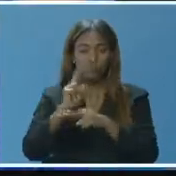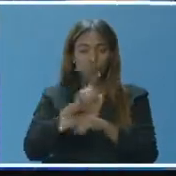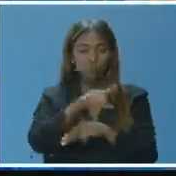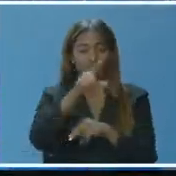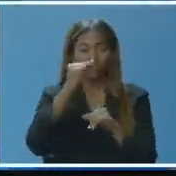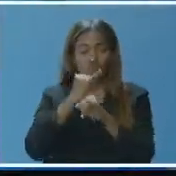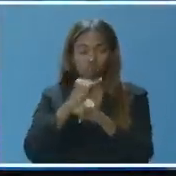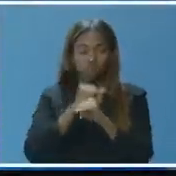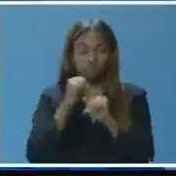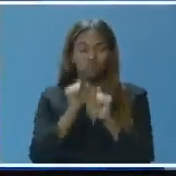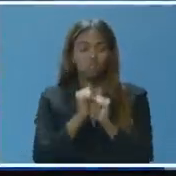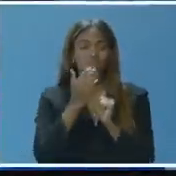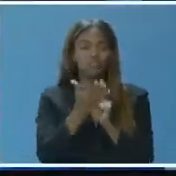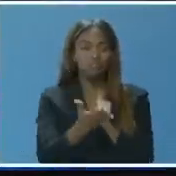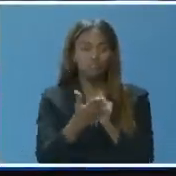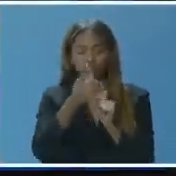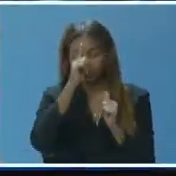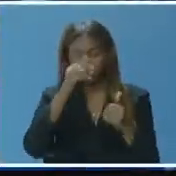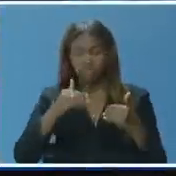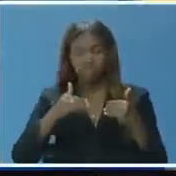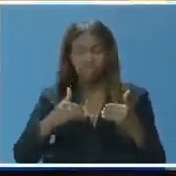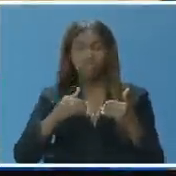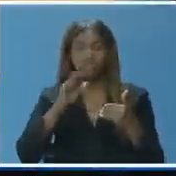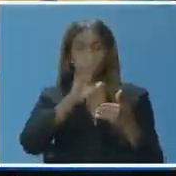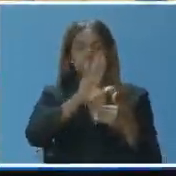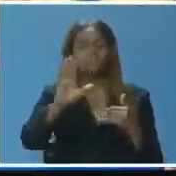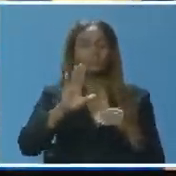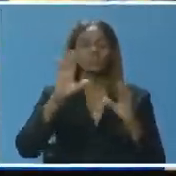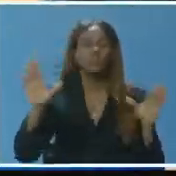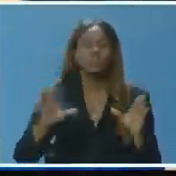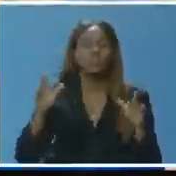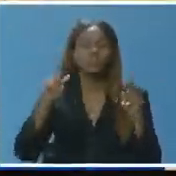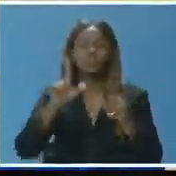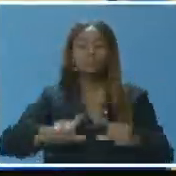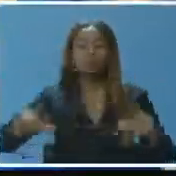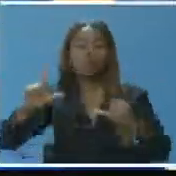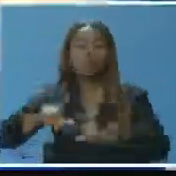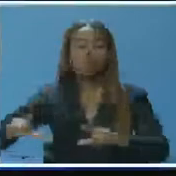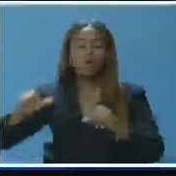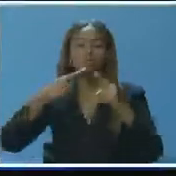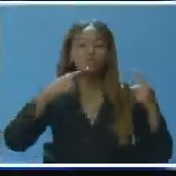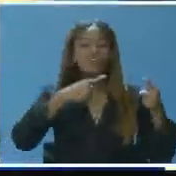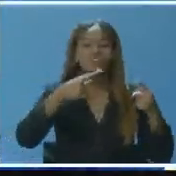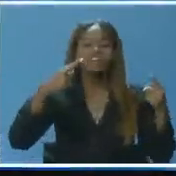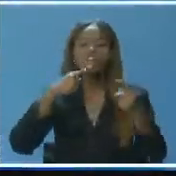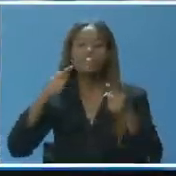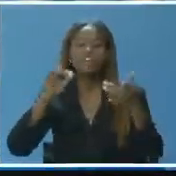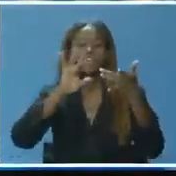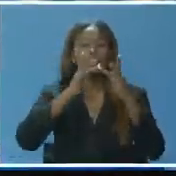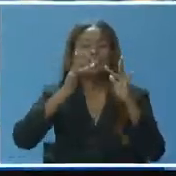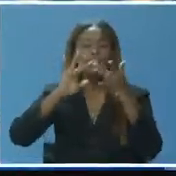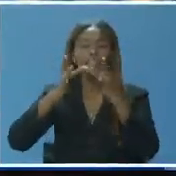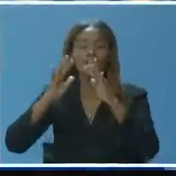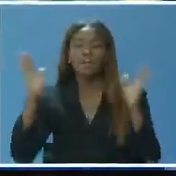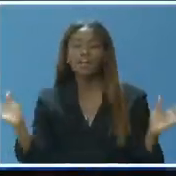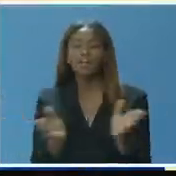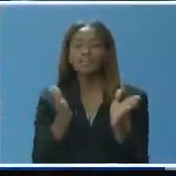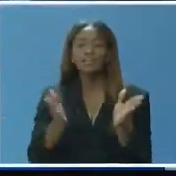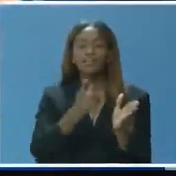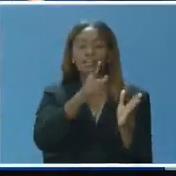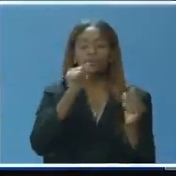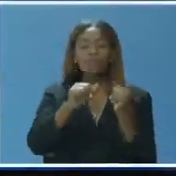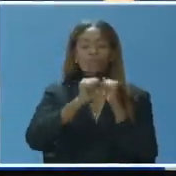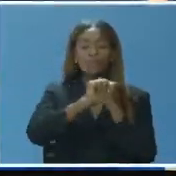organismos gubernamentales a reforzar la supervisión de los sitios de noticias y plataformas y animándolos